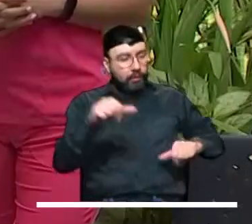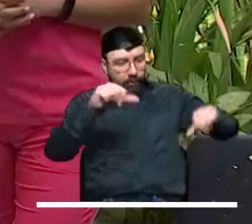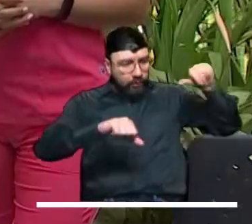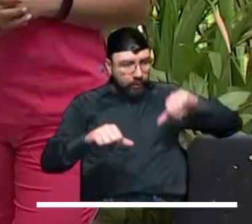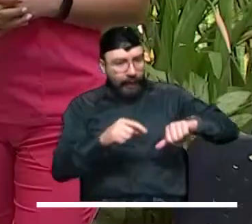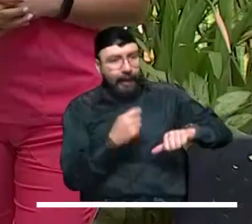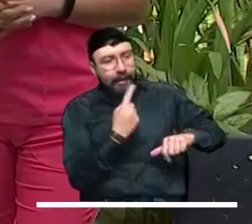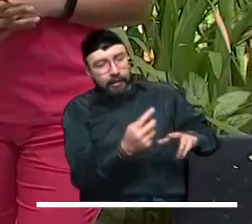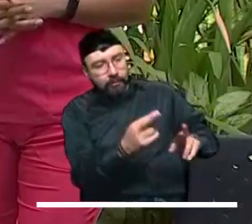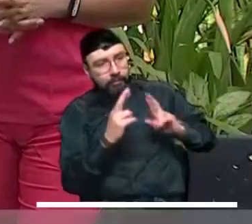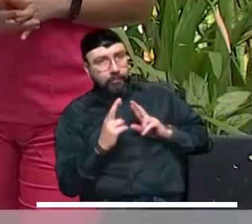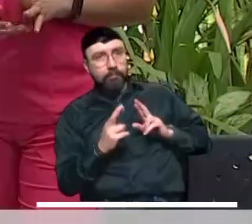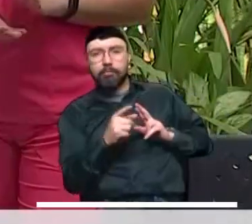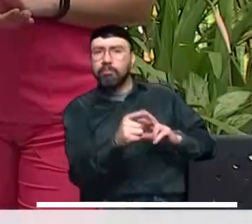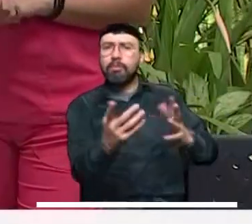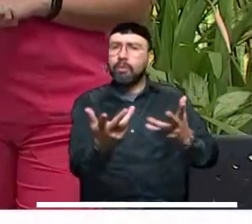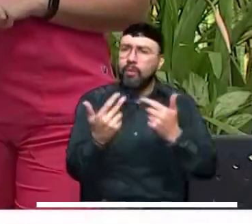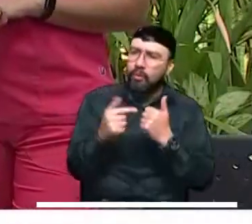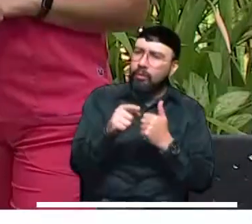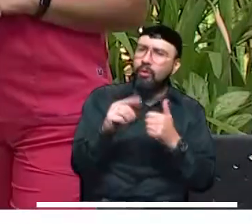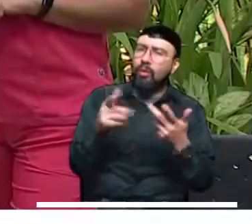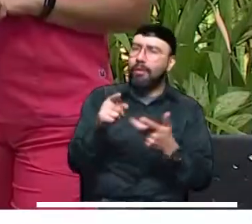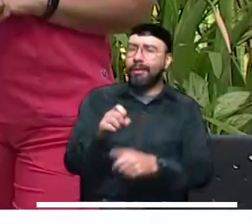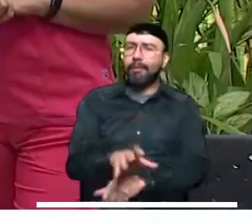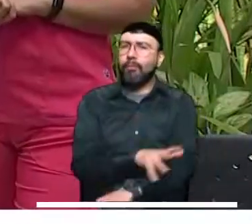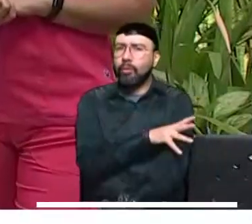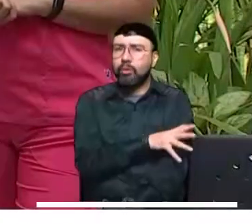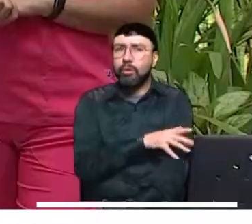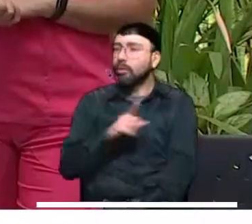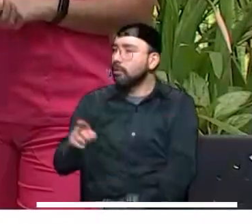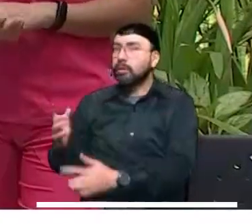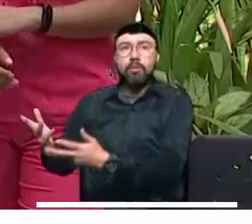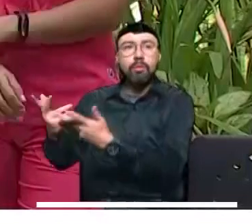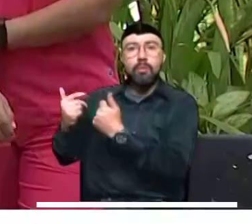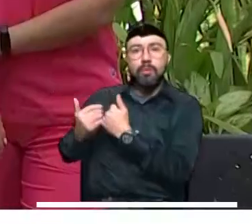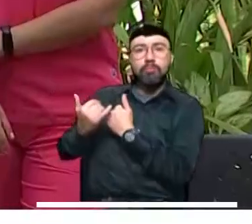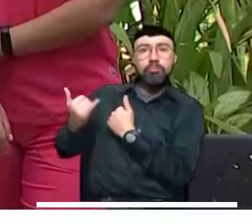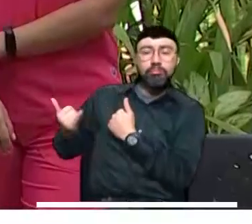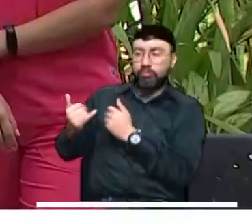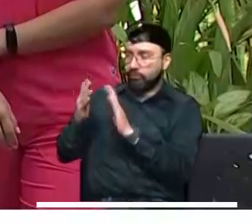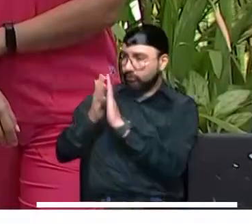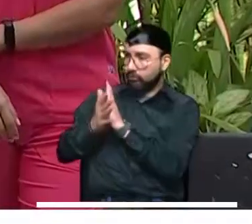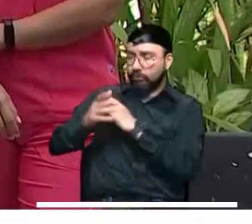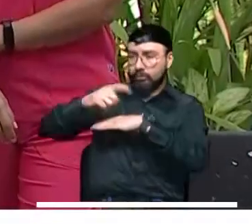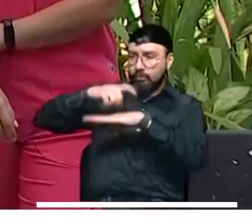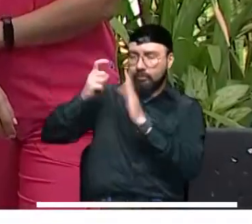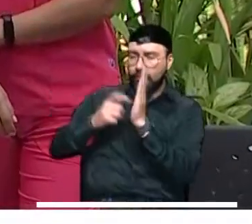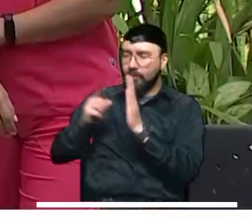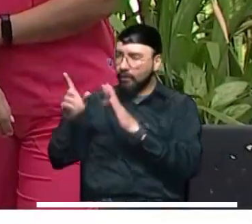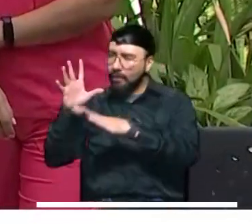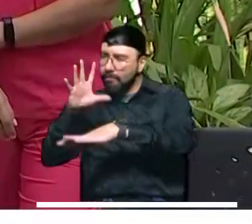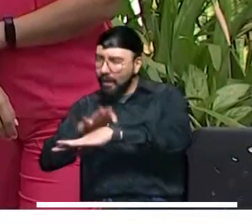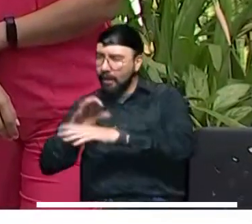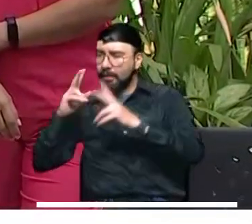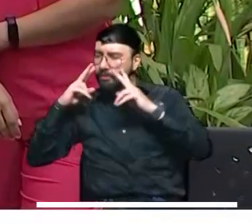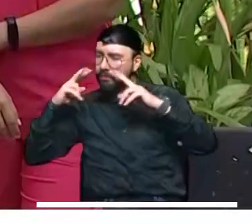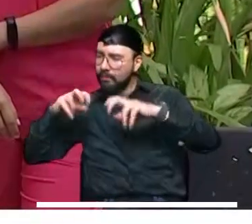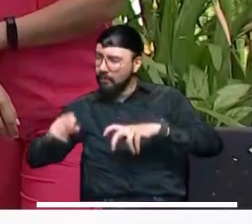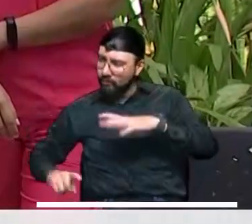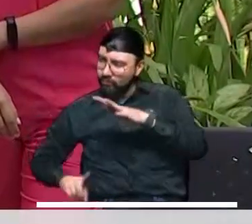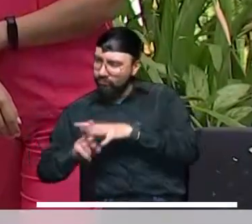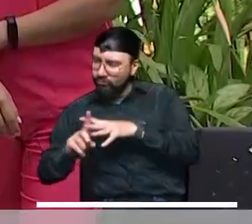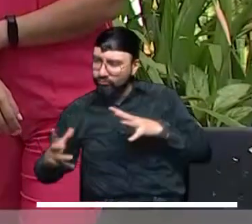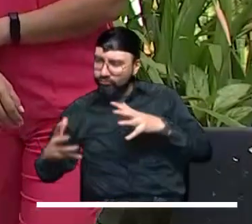algo, sin que él me cuente cómo está esa parte emocional, sin que tengamos una evaluación de una medicina